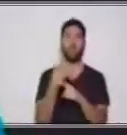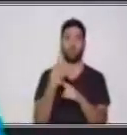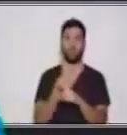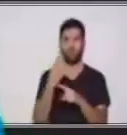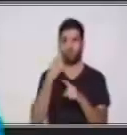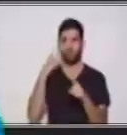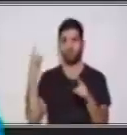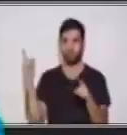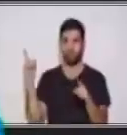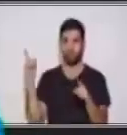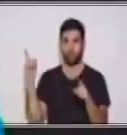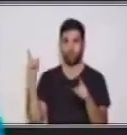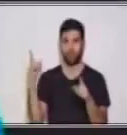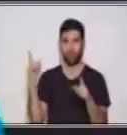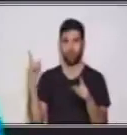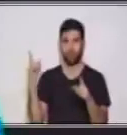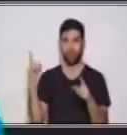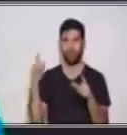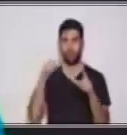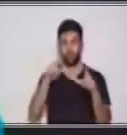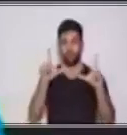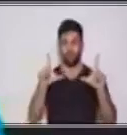del